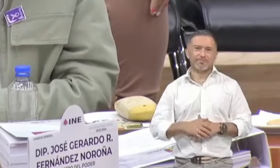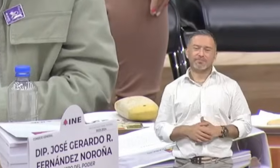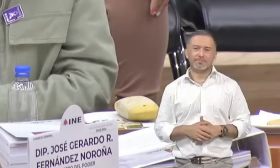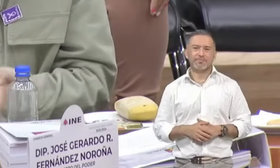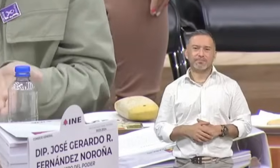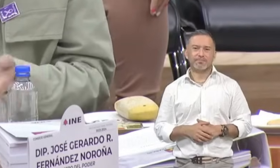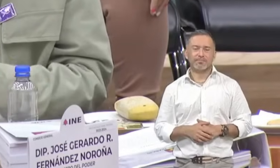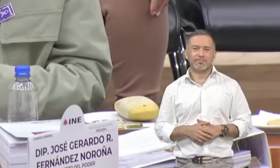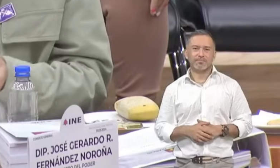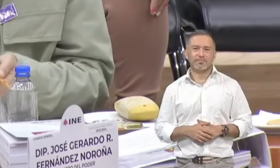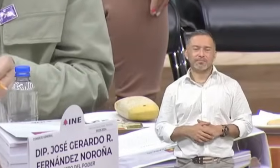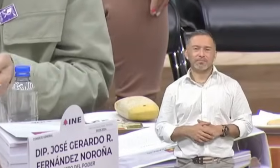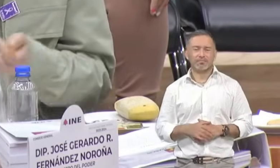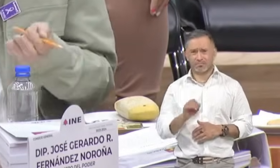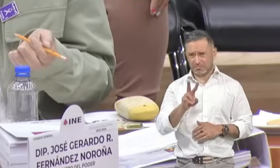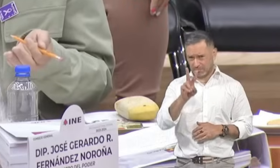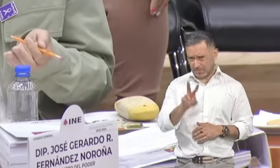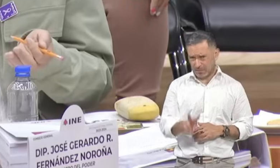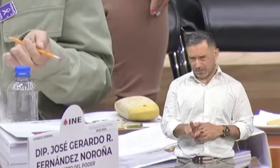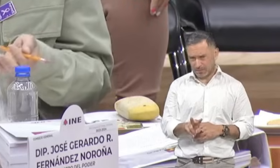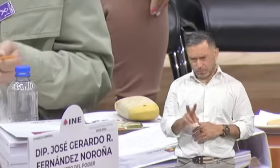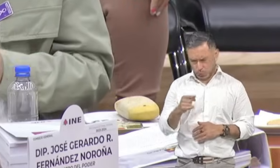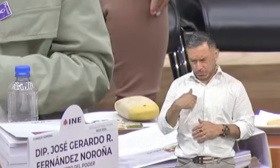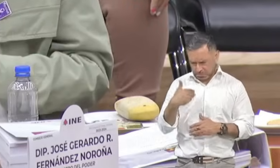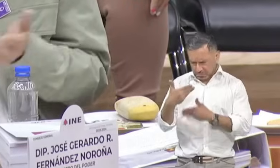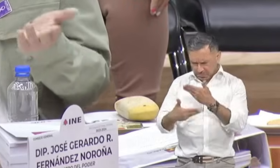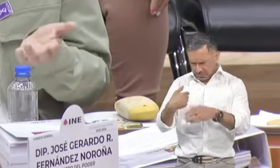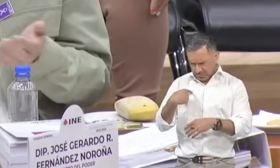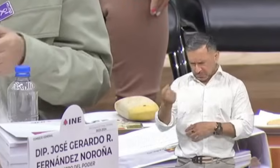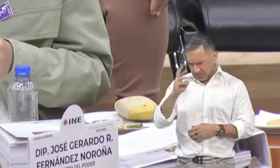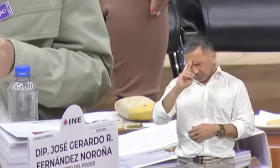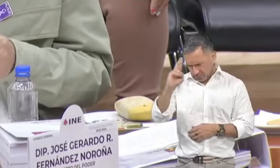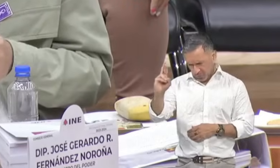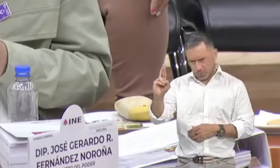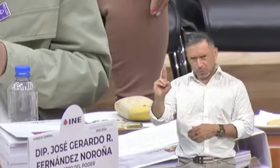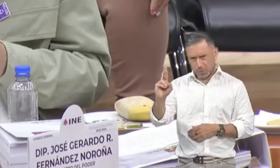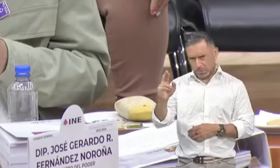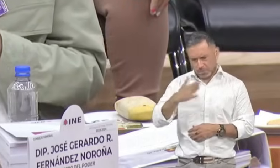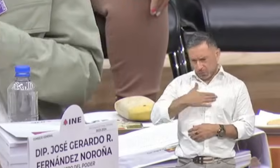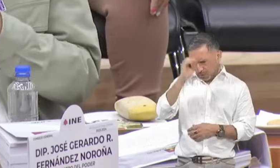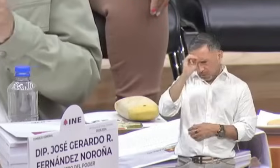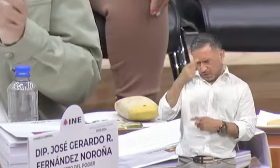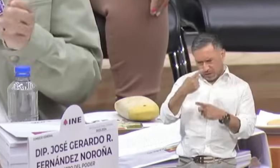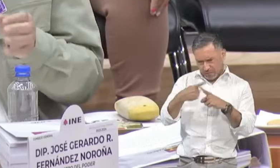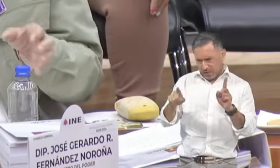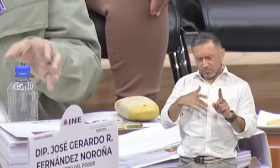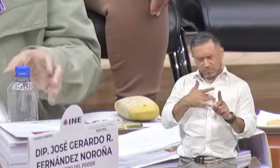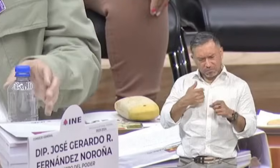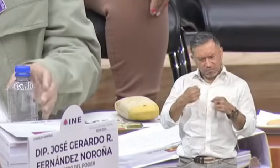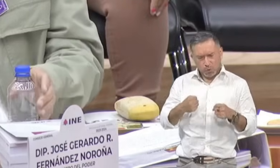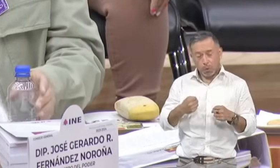que no, estamos siendo muy respetuosos, tenemos una visión diferente, nosotros estamos convencidos que vamos a ganar, no nos confiamos